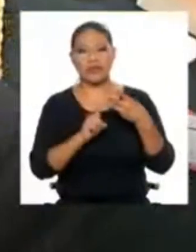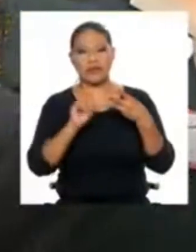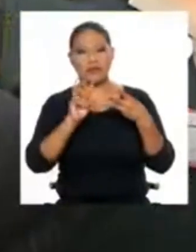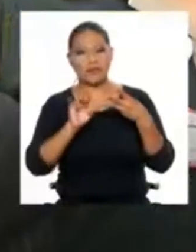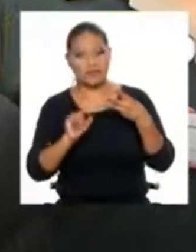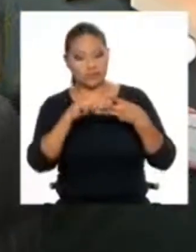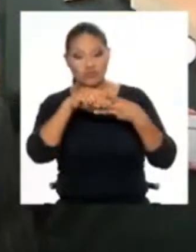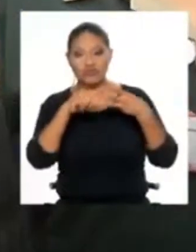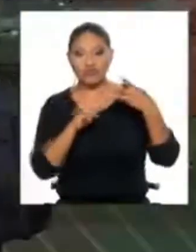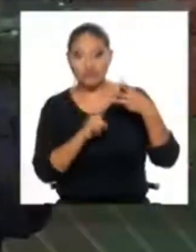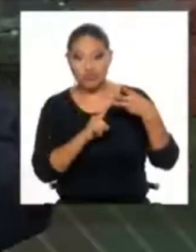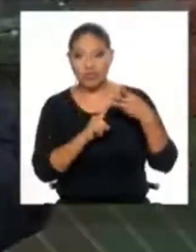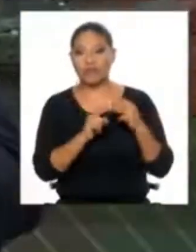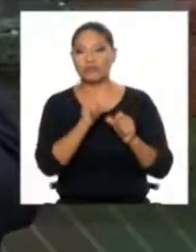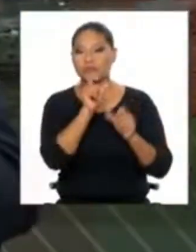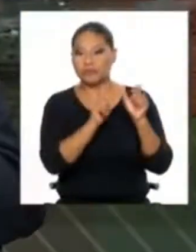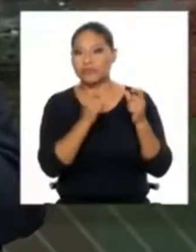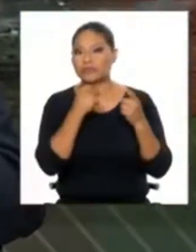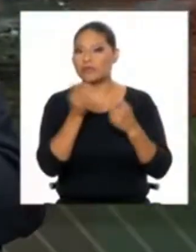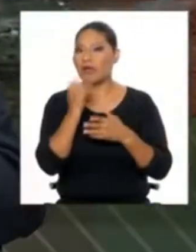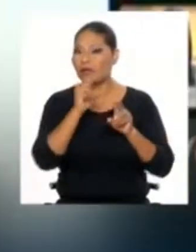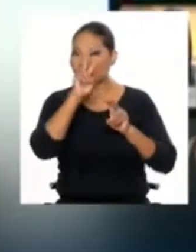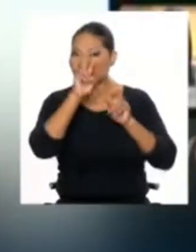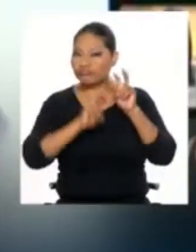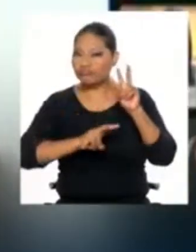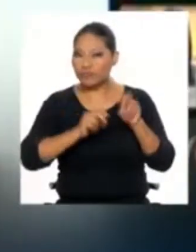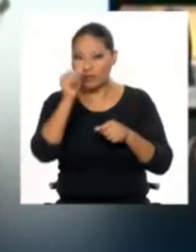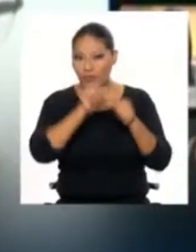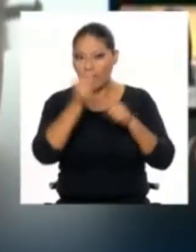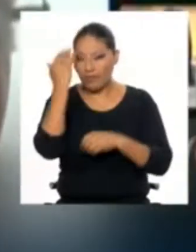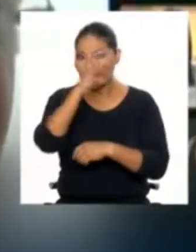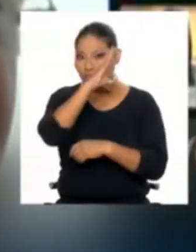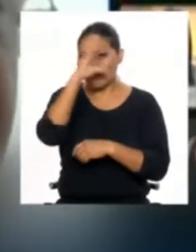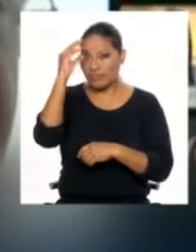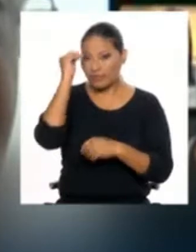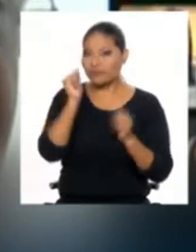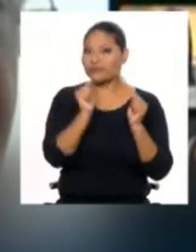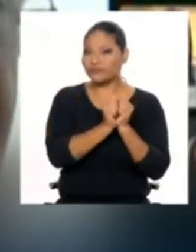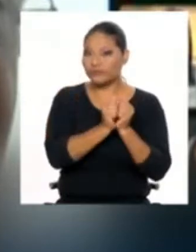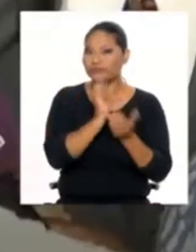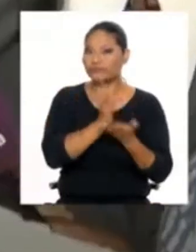son investigados por el intento de golpe de Estado de Pedro Castillo.